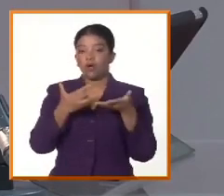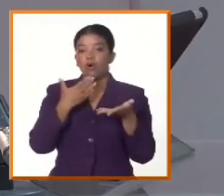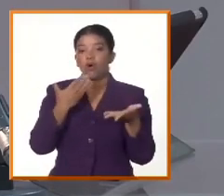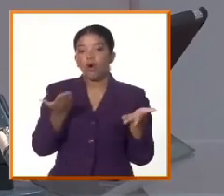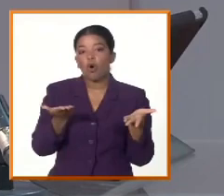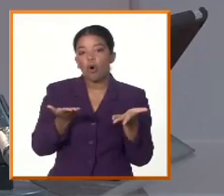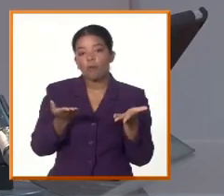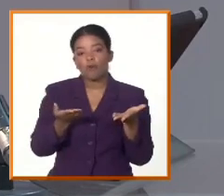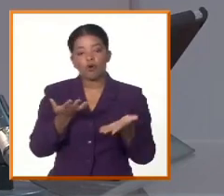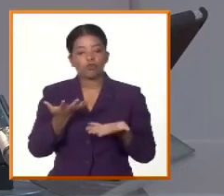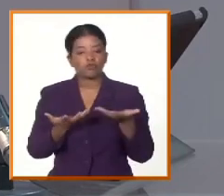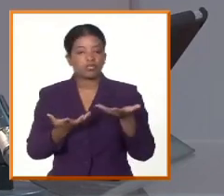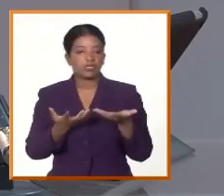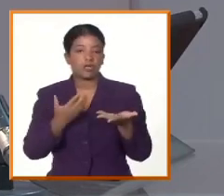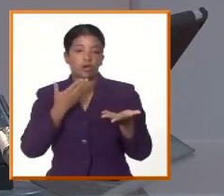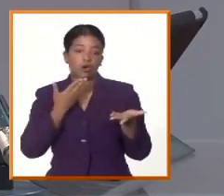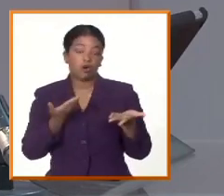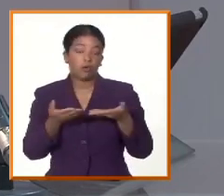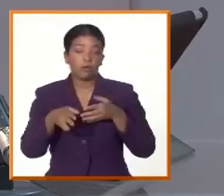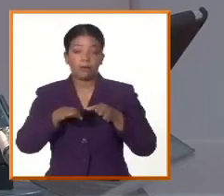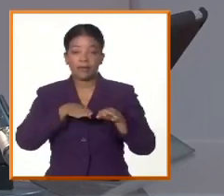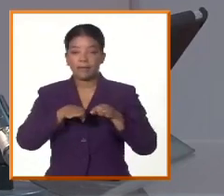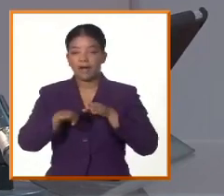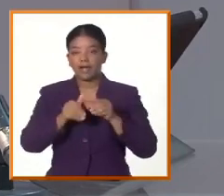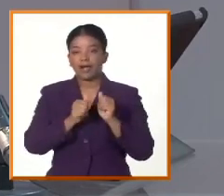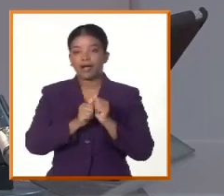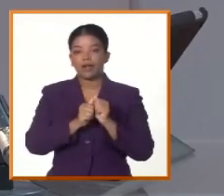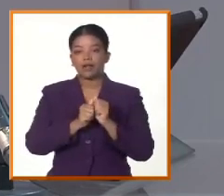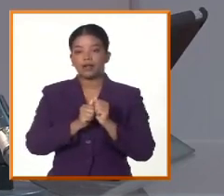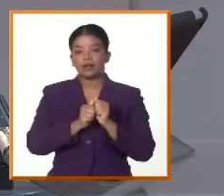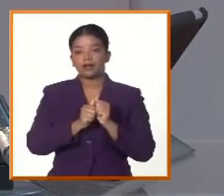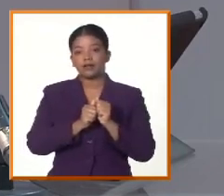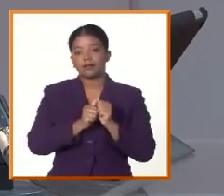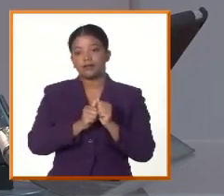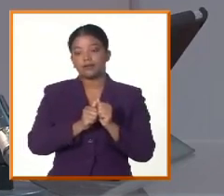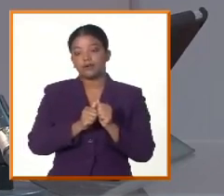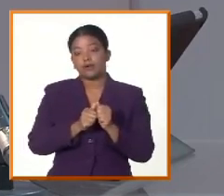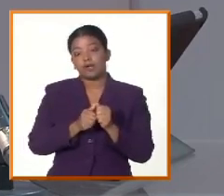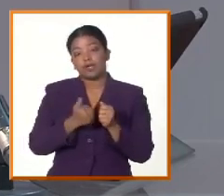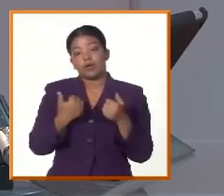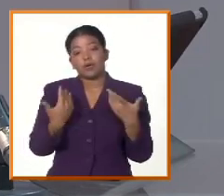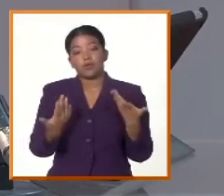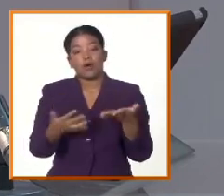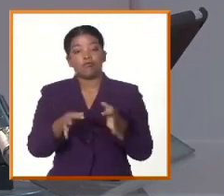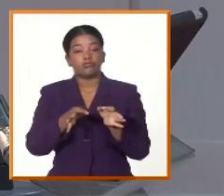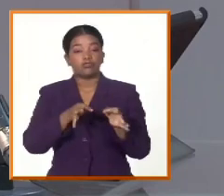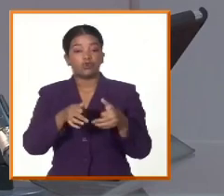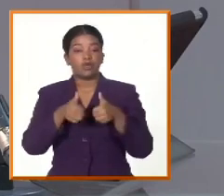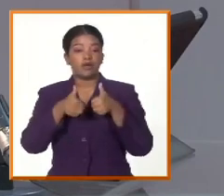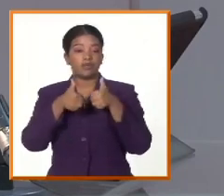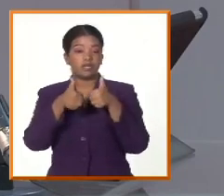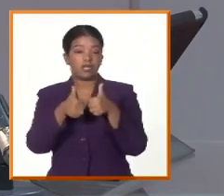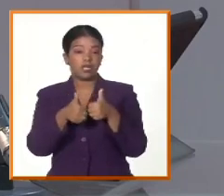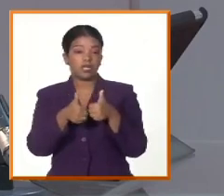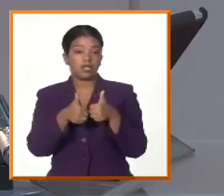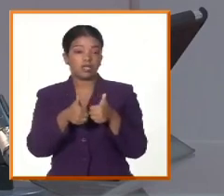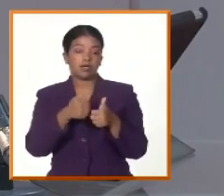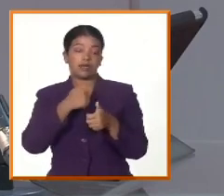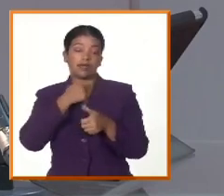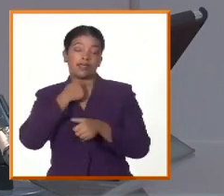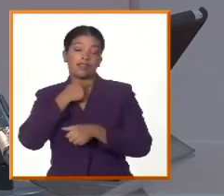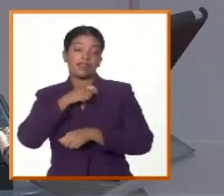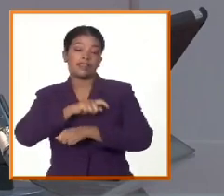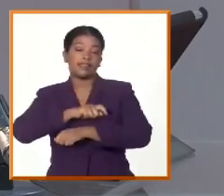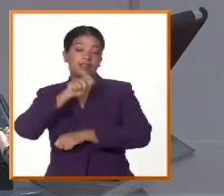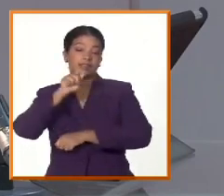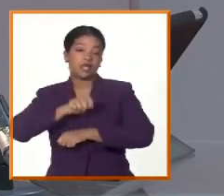tecnológicos y los equipamientos que pueden utilizar más eficiente en cada uno para qué cosa en el diseño de